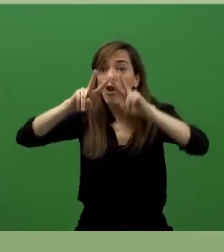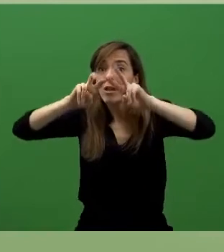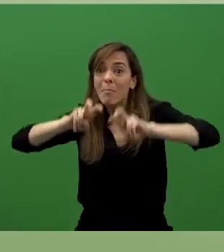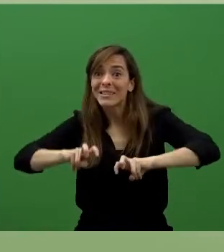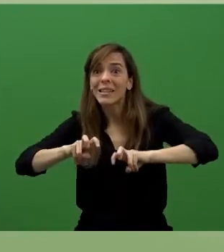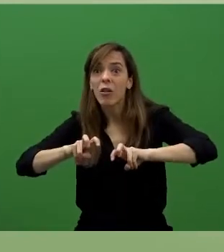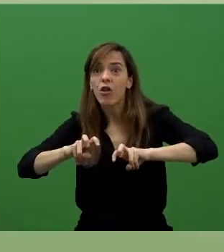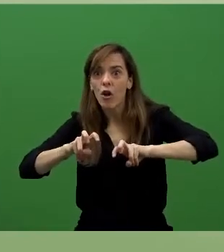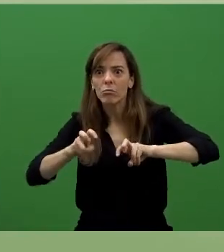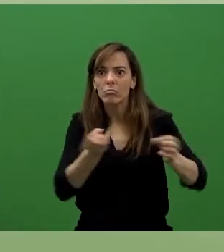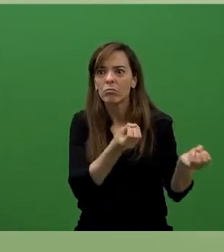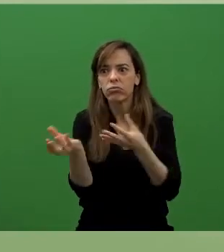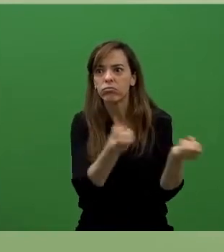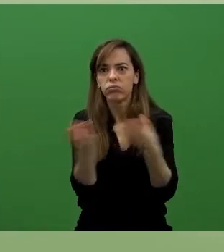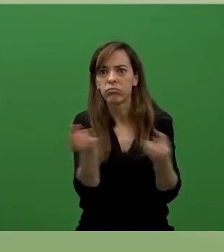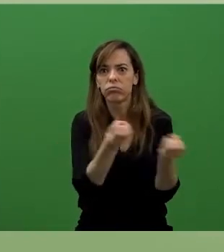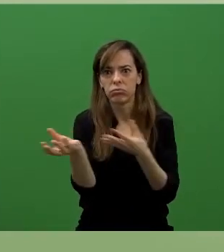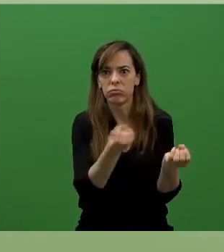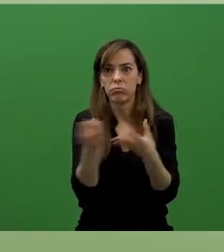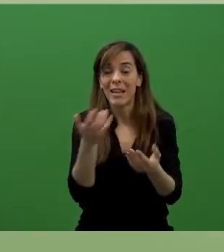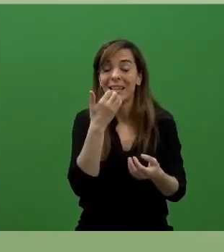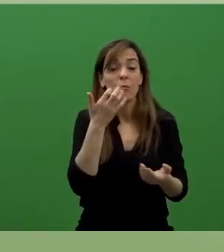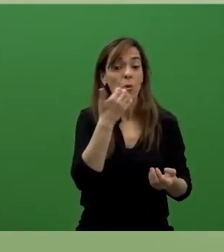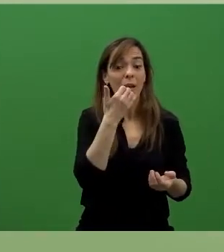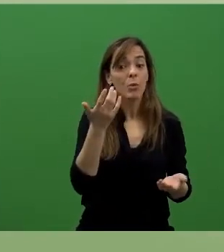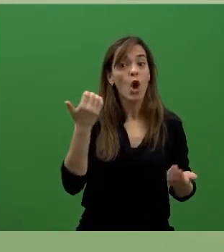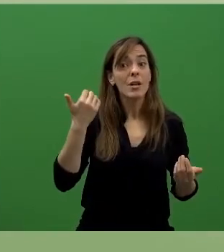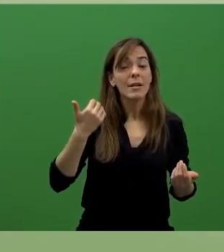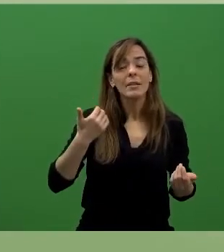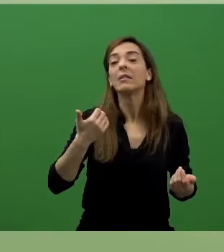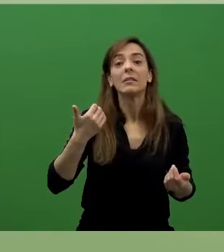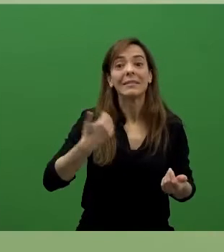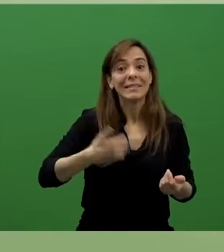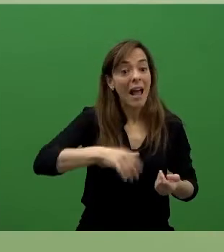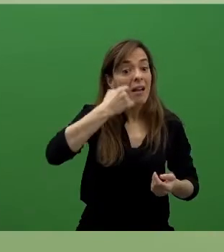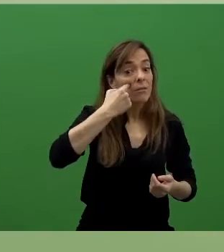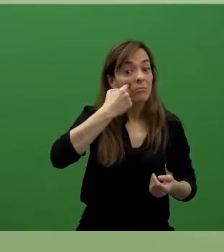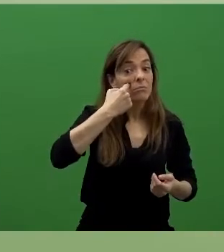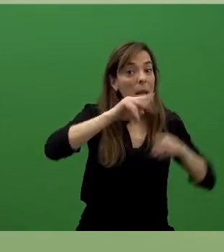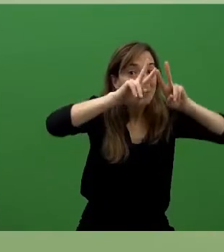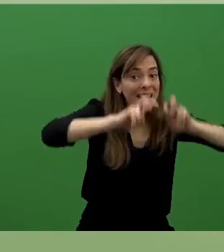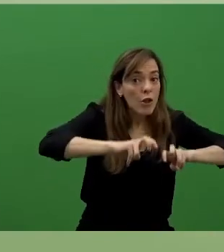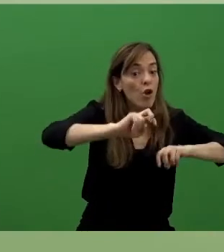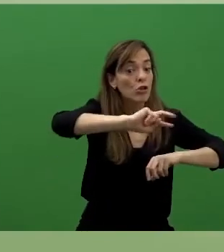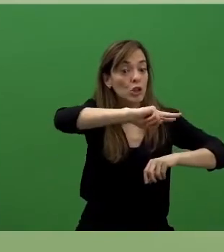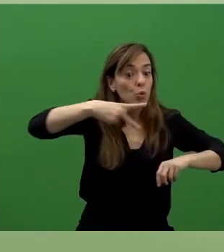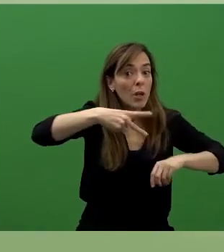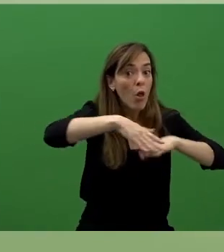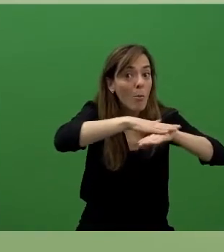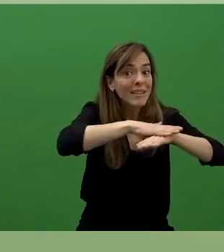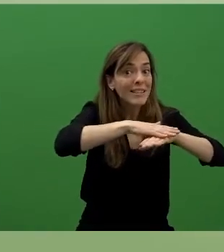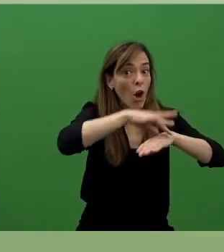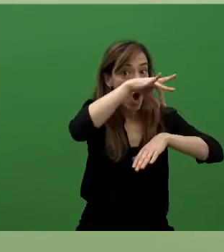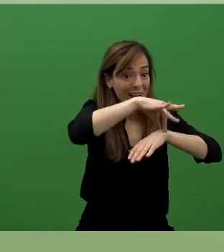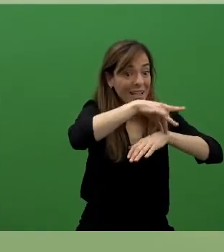a la clínica. Es decir, facilitar este paso de que una vez tenemos una investigación y un resultado en investigación básica o